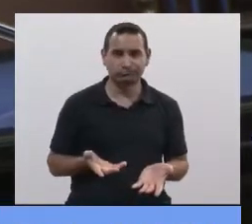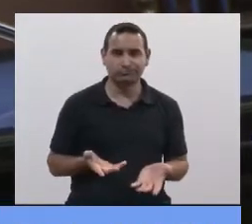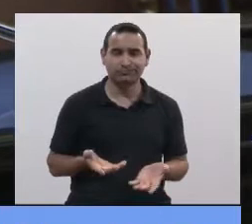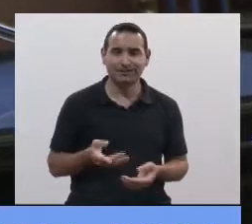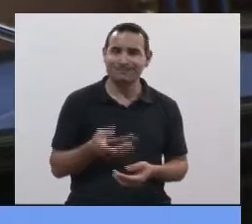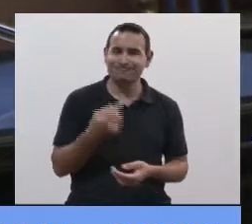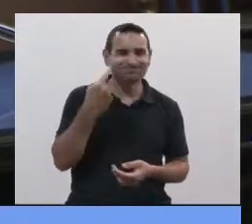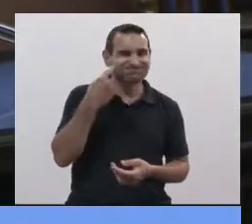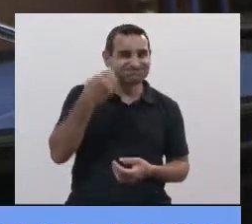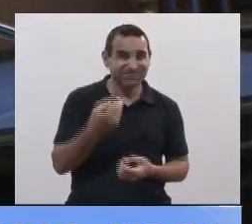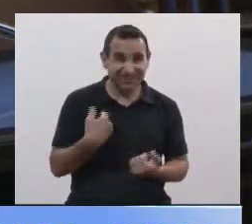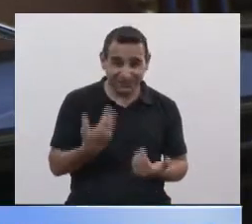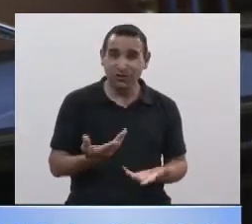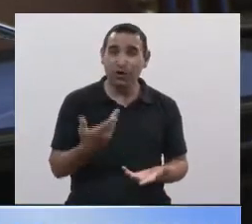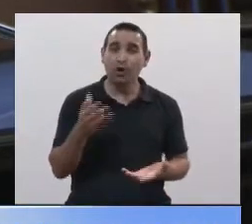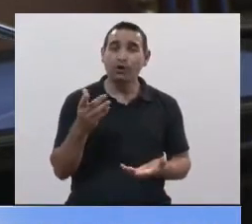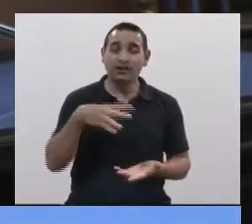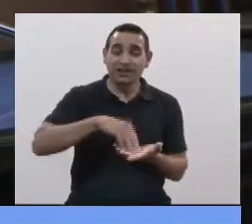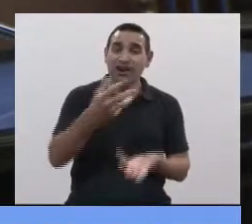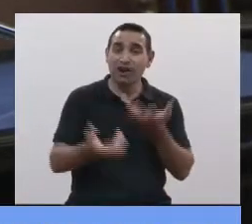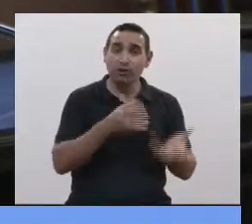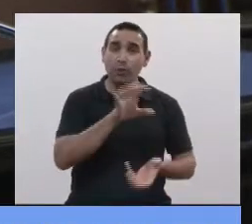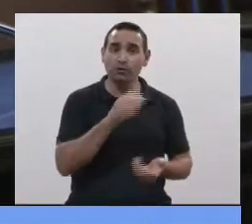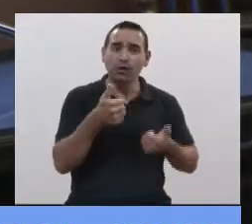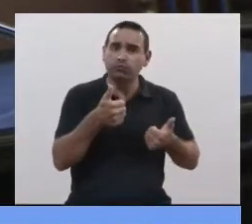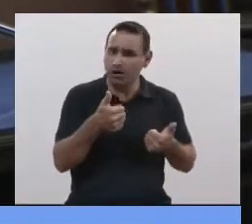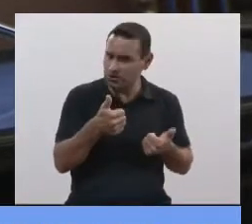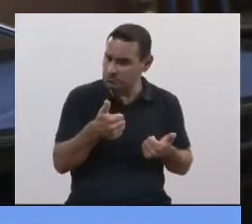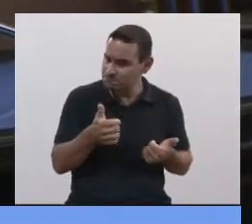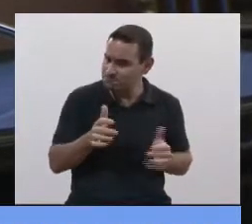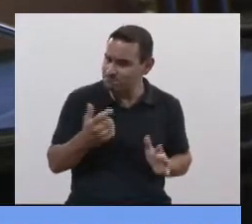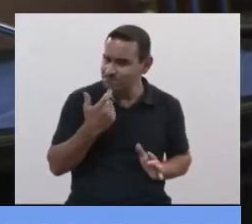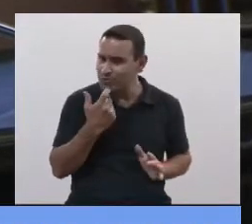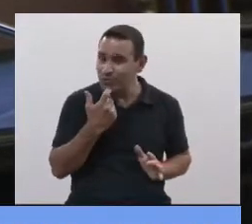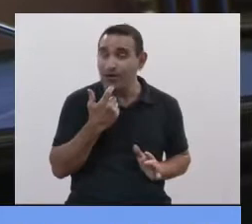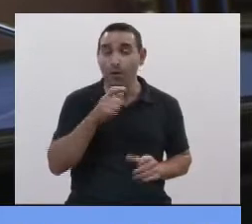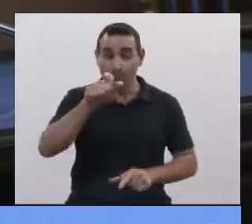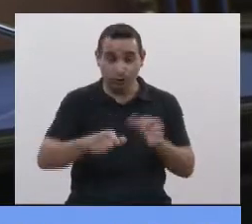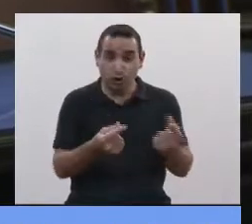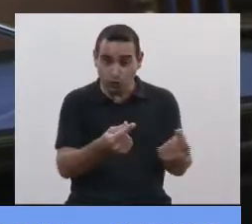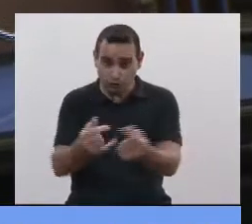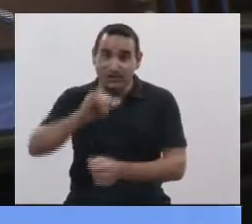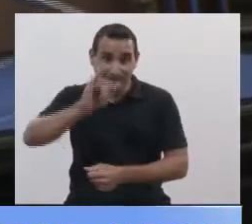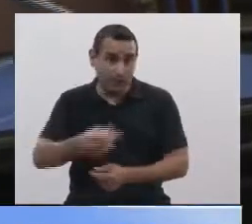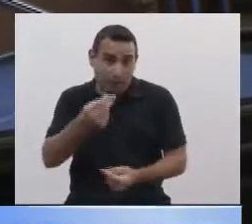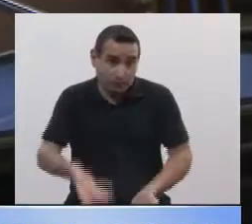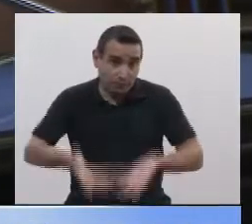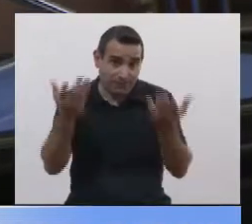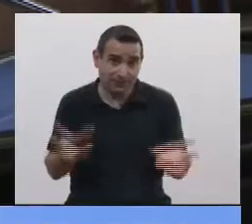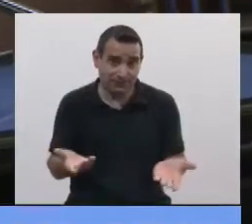Esto no sé si lo beneficia a la provincia de Tierra del Fuego. Lo que sí perjudica a los consumidores, le aumenta los